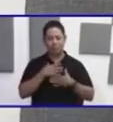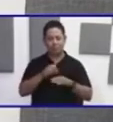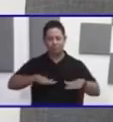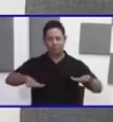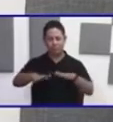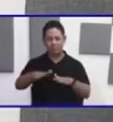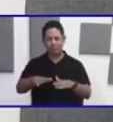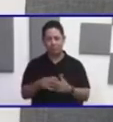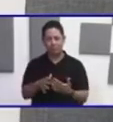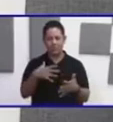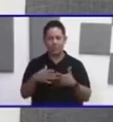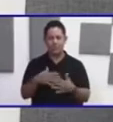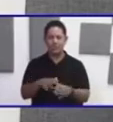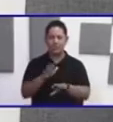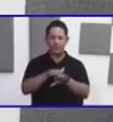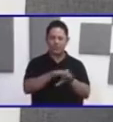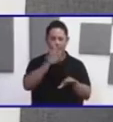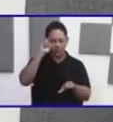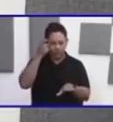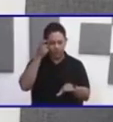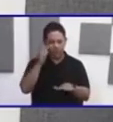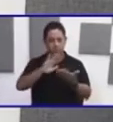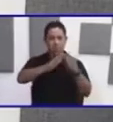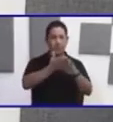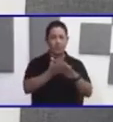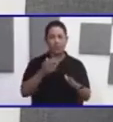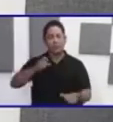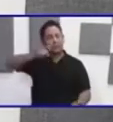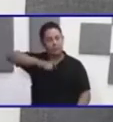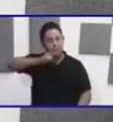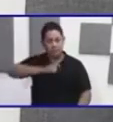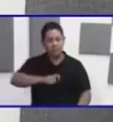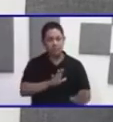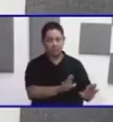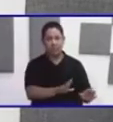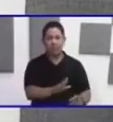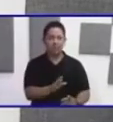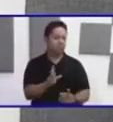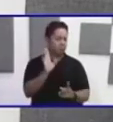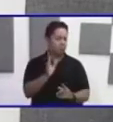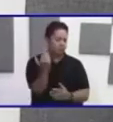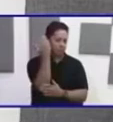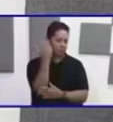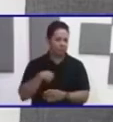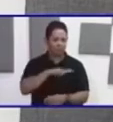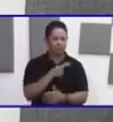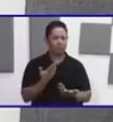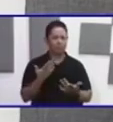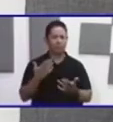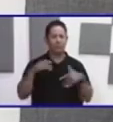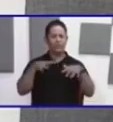él y a toda la comunidad que es una alternativa que se requiere y es por ello que la Asamblea, de una manera